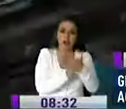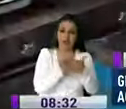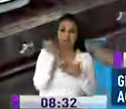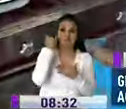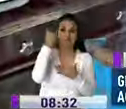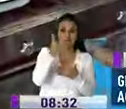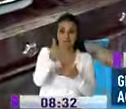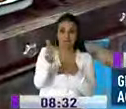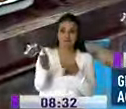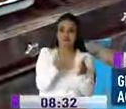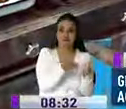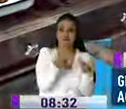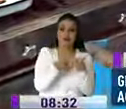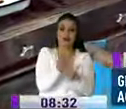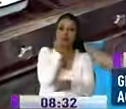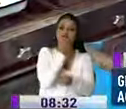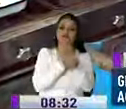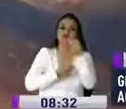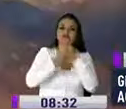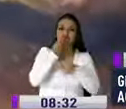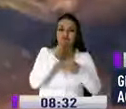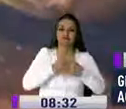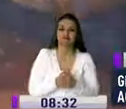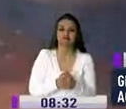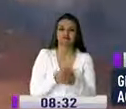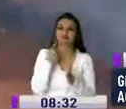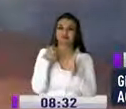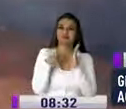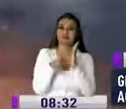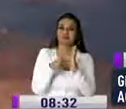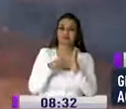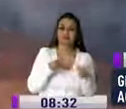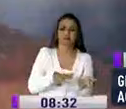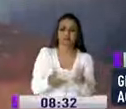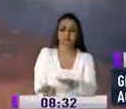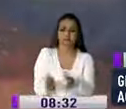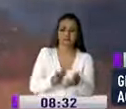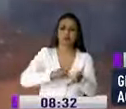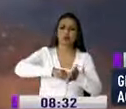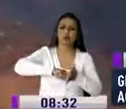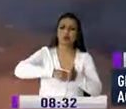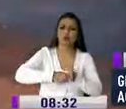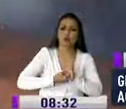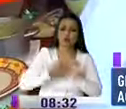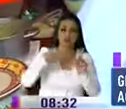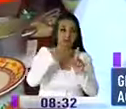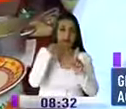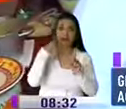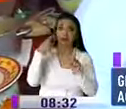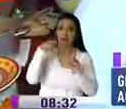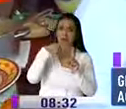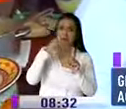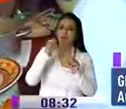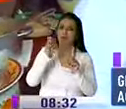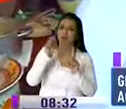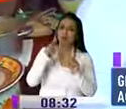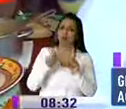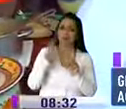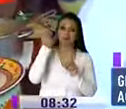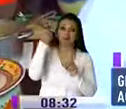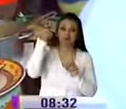Así como también en su gastronomía, como este singular pincho de cuy que lo prepara Don Manuel. Ahora estamos ofreciendo el pinche